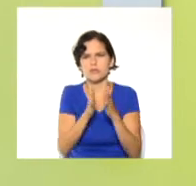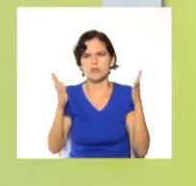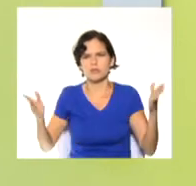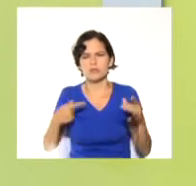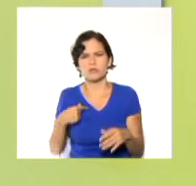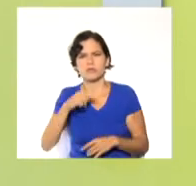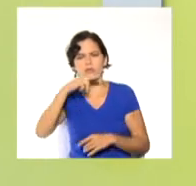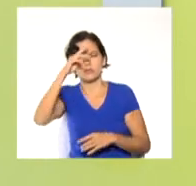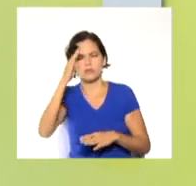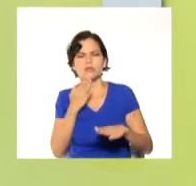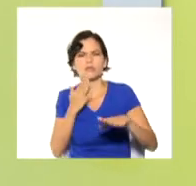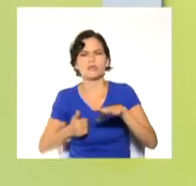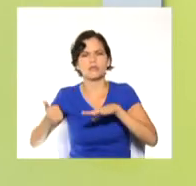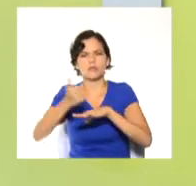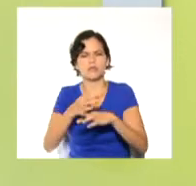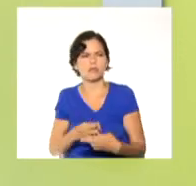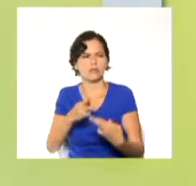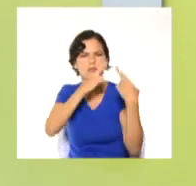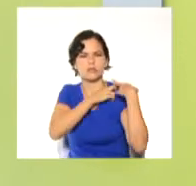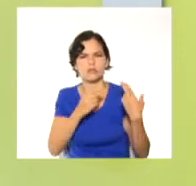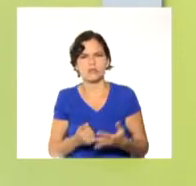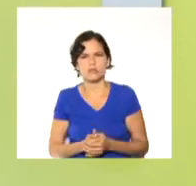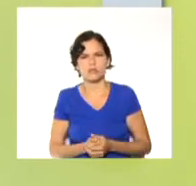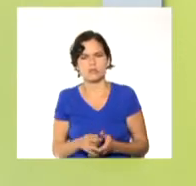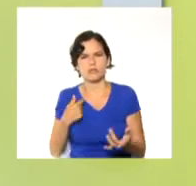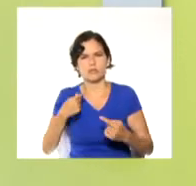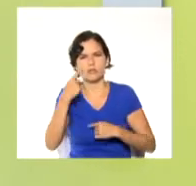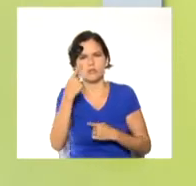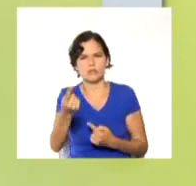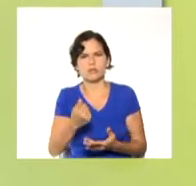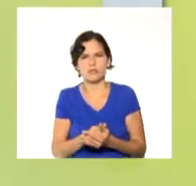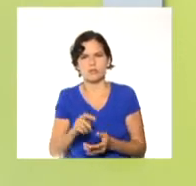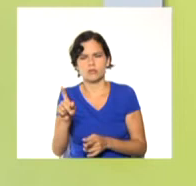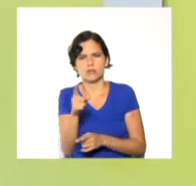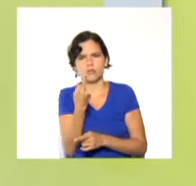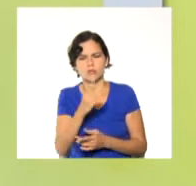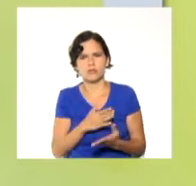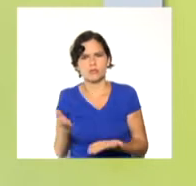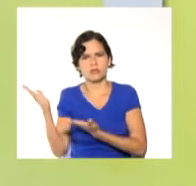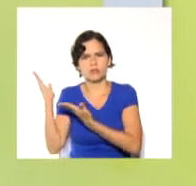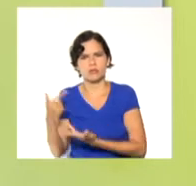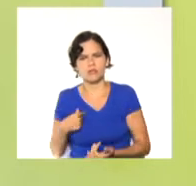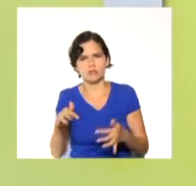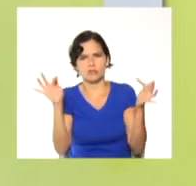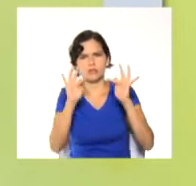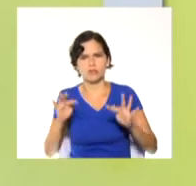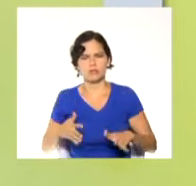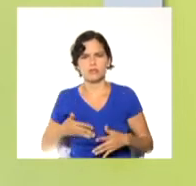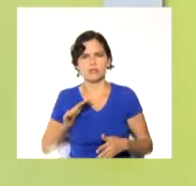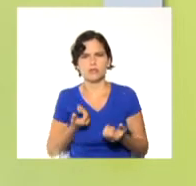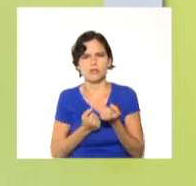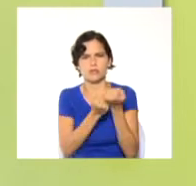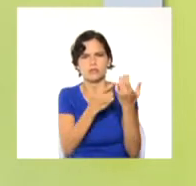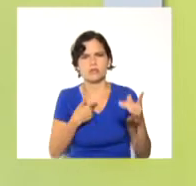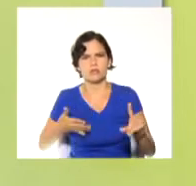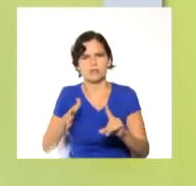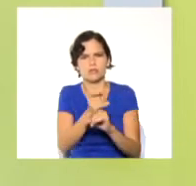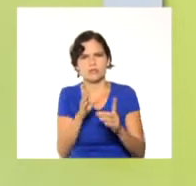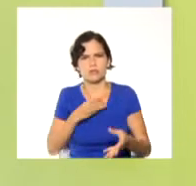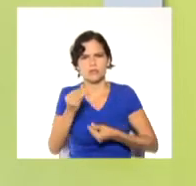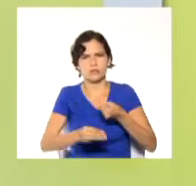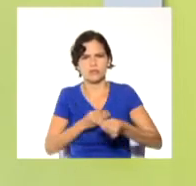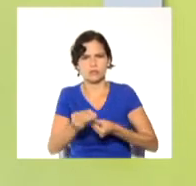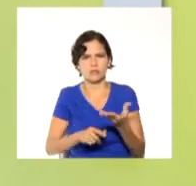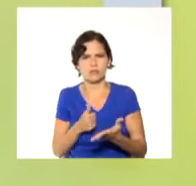padres, representantes y de sus docentes. Veamos entonces en nuestra primera lámina de qué manera podemos apoyarlos para conseguir que